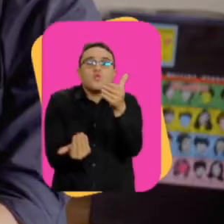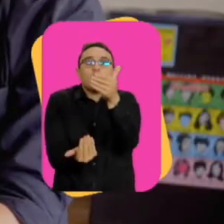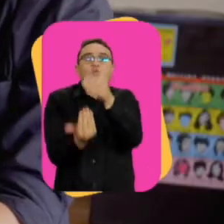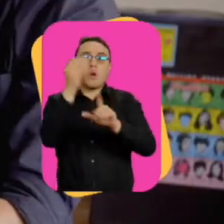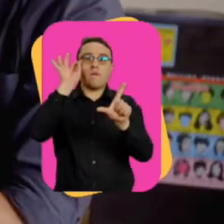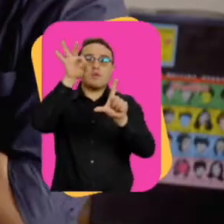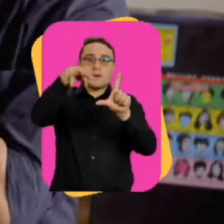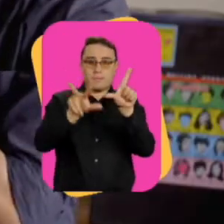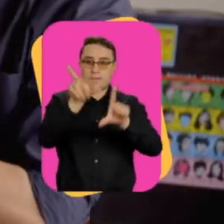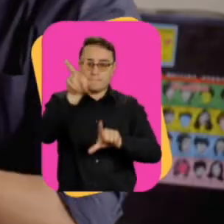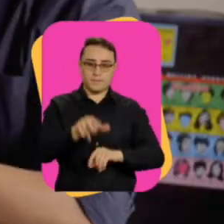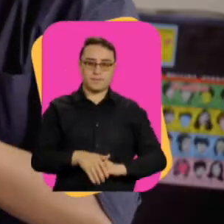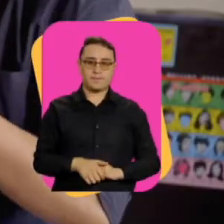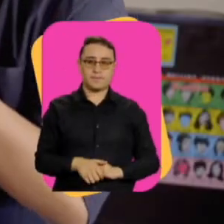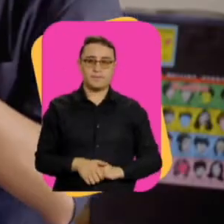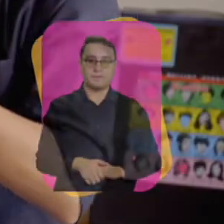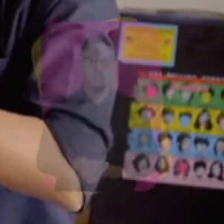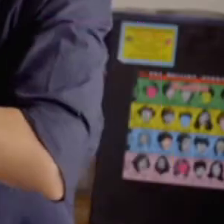13.